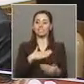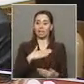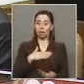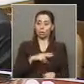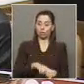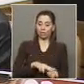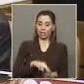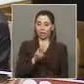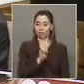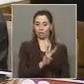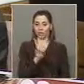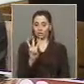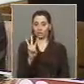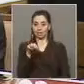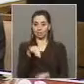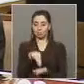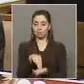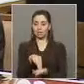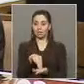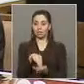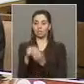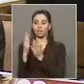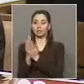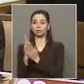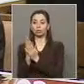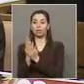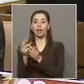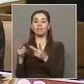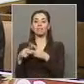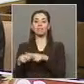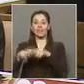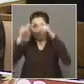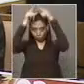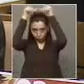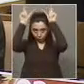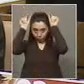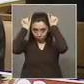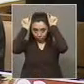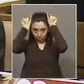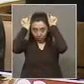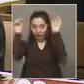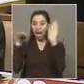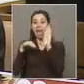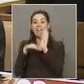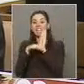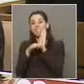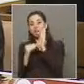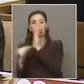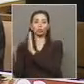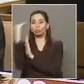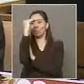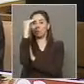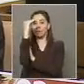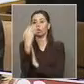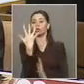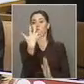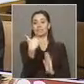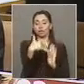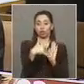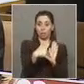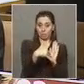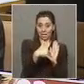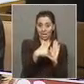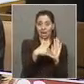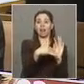es que 33.000 estudian técnico de enfermería de nivel superior. Y solo 5.000 de los